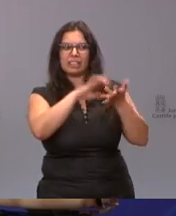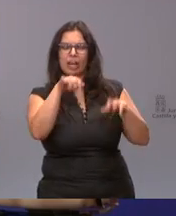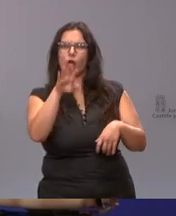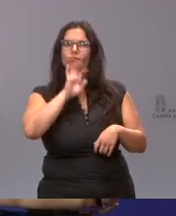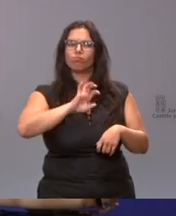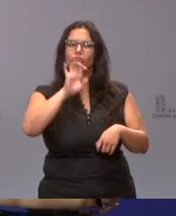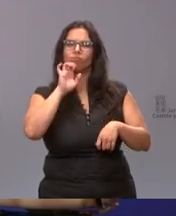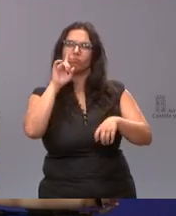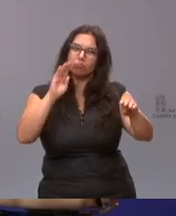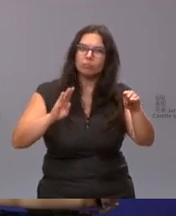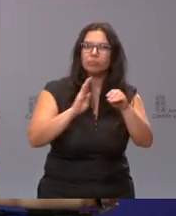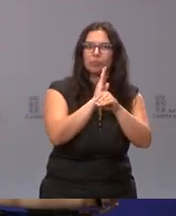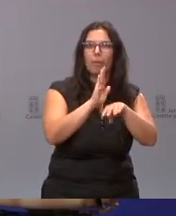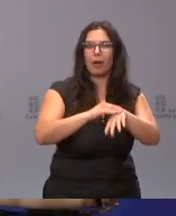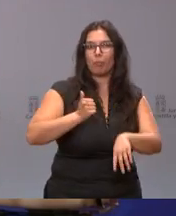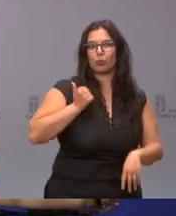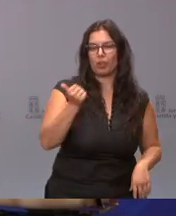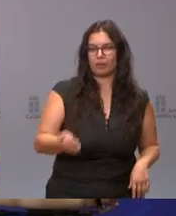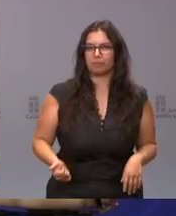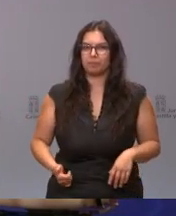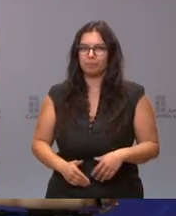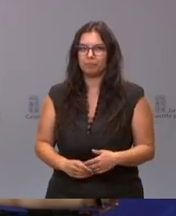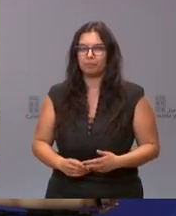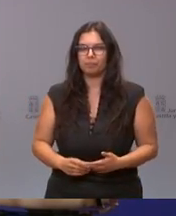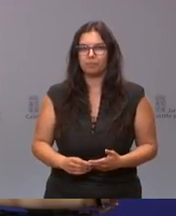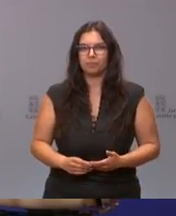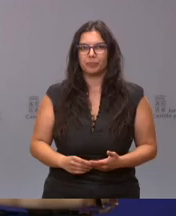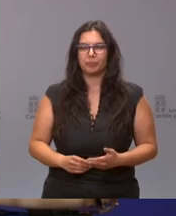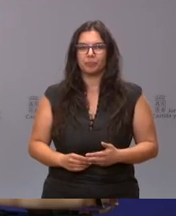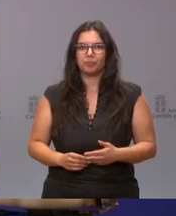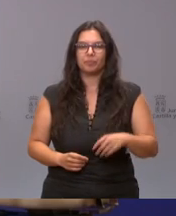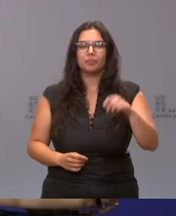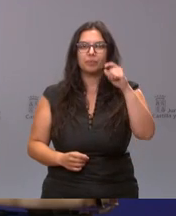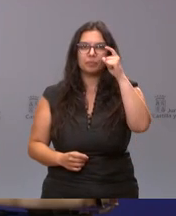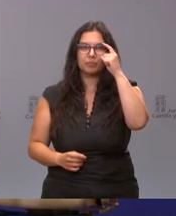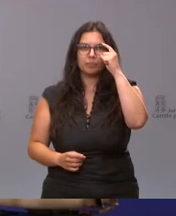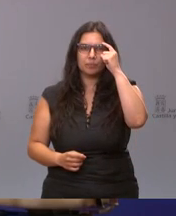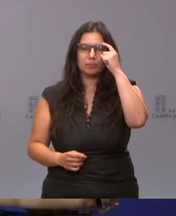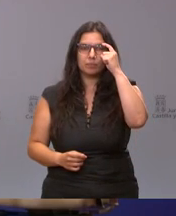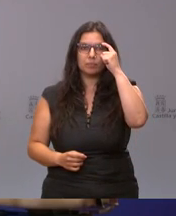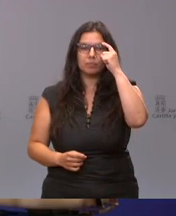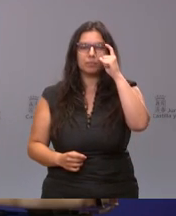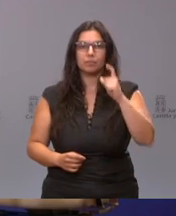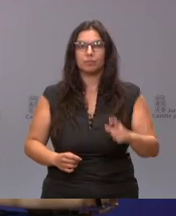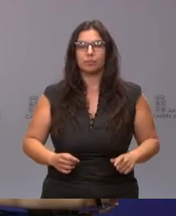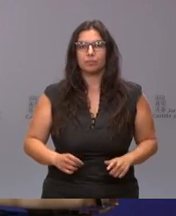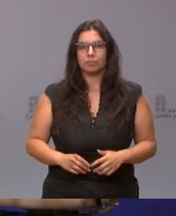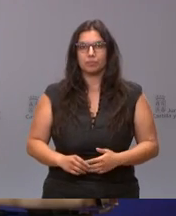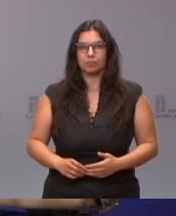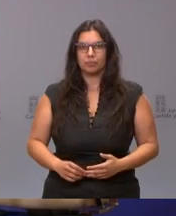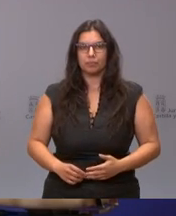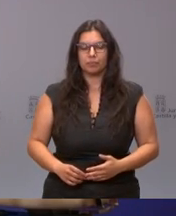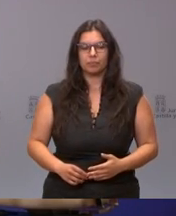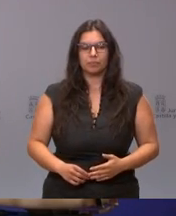León un lugar de oportunidades. En 2022, Perú ha sido el país más sólido y estable de América Latina